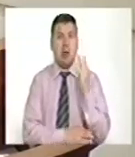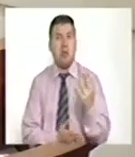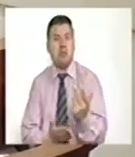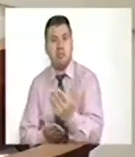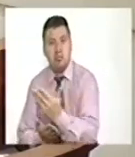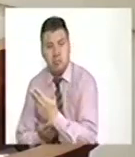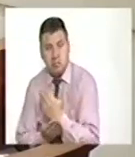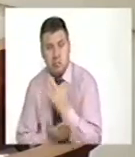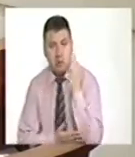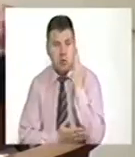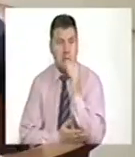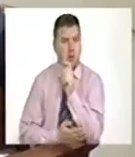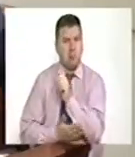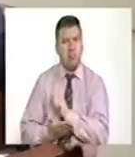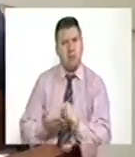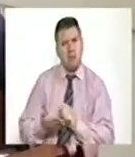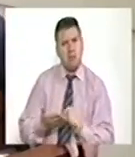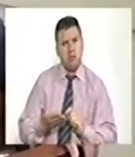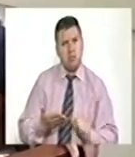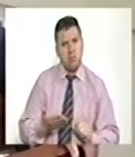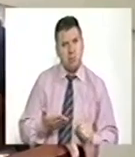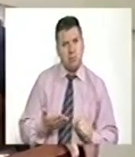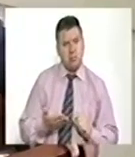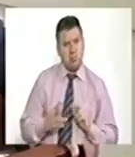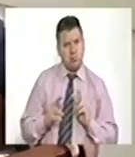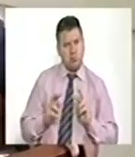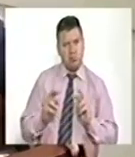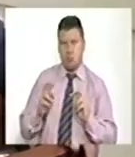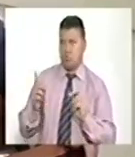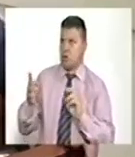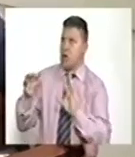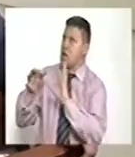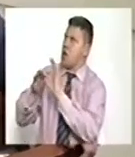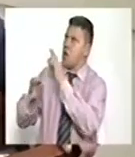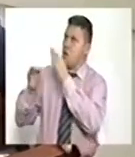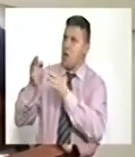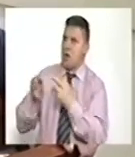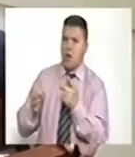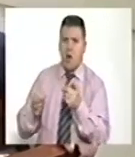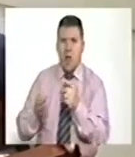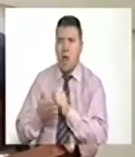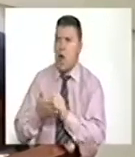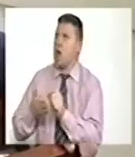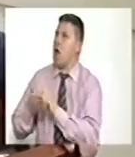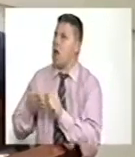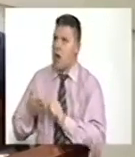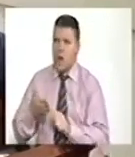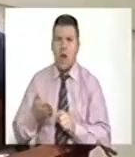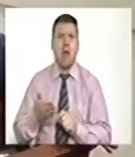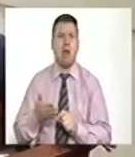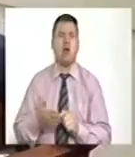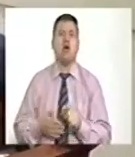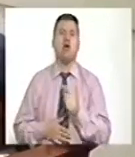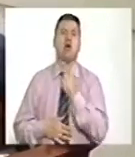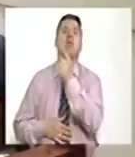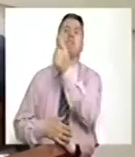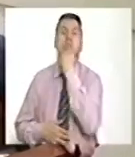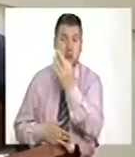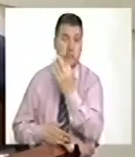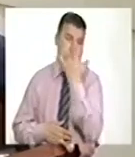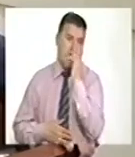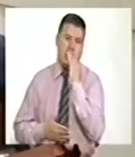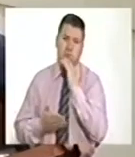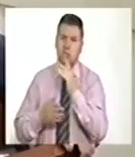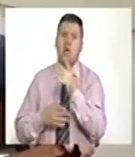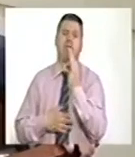recogido por la comisión al senador Musa Besaile, afirma tres hechos